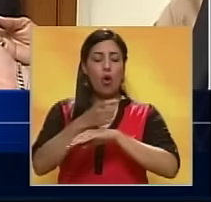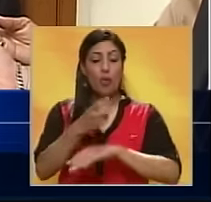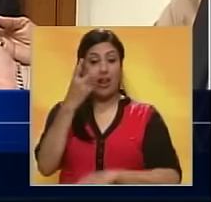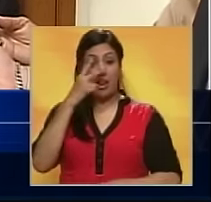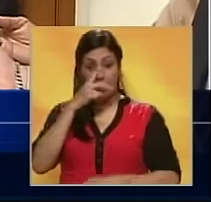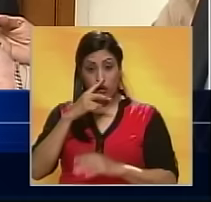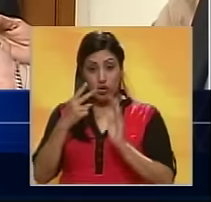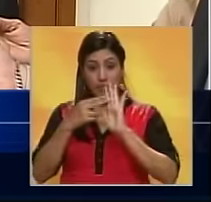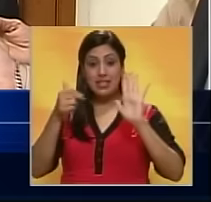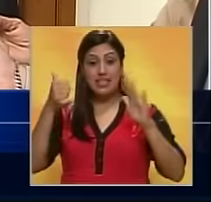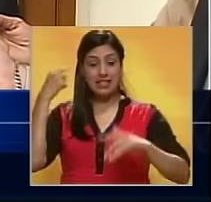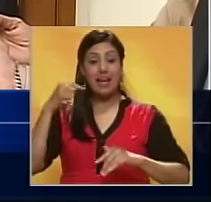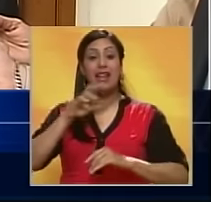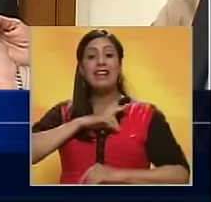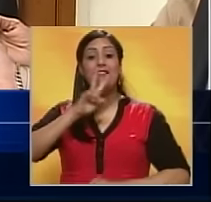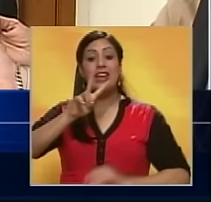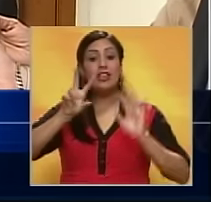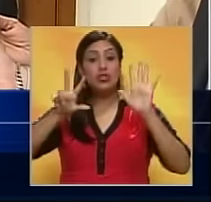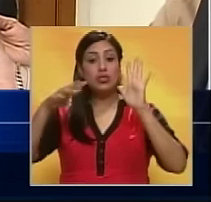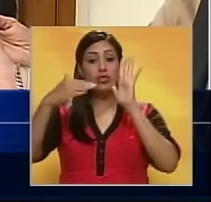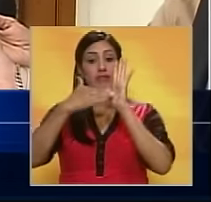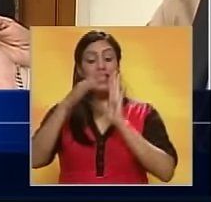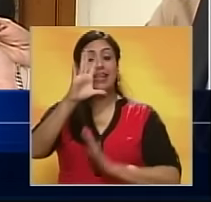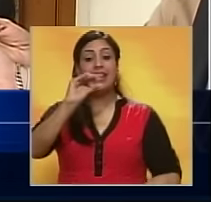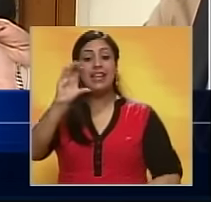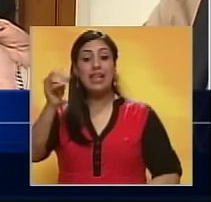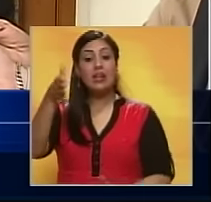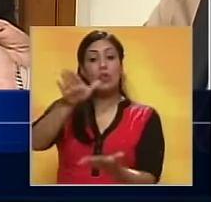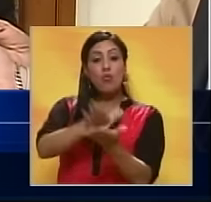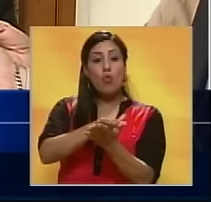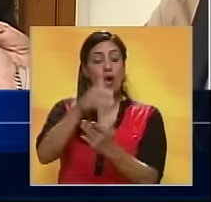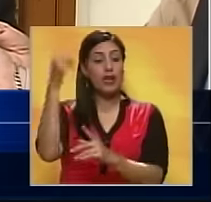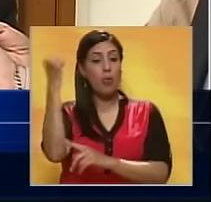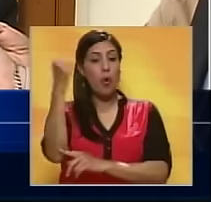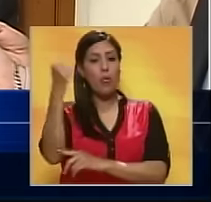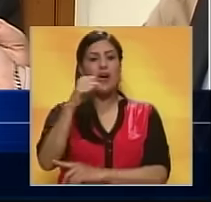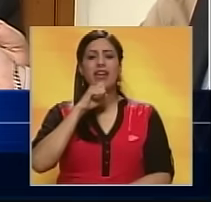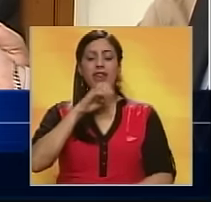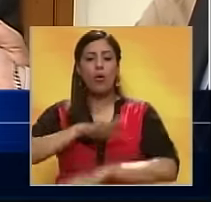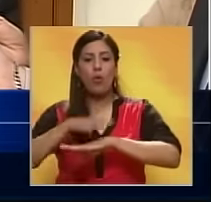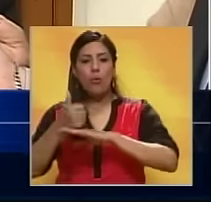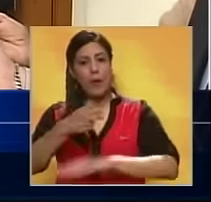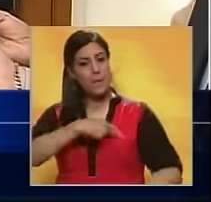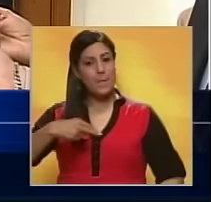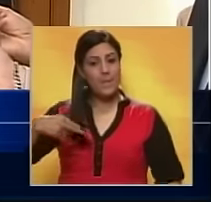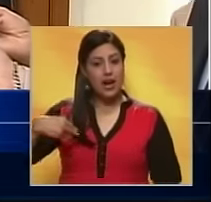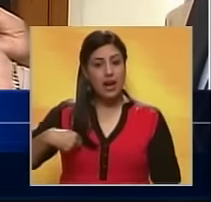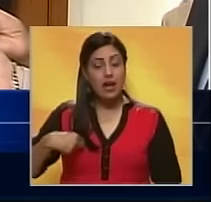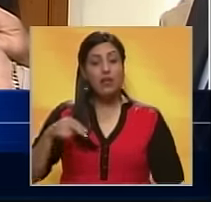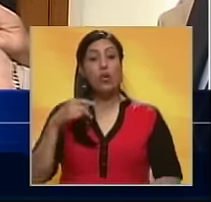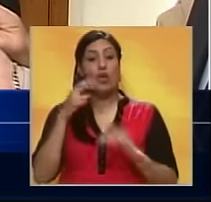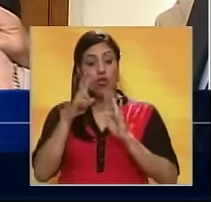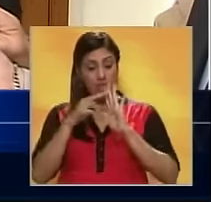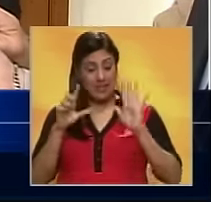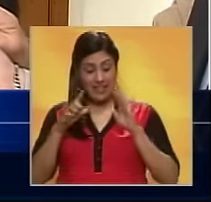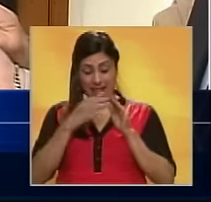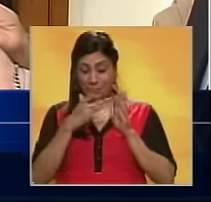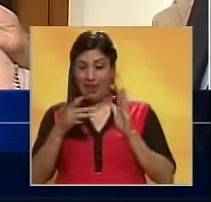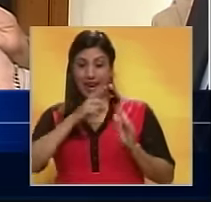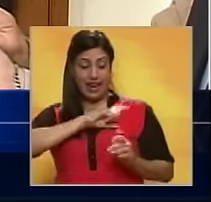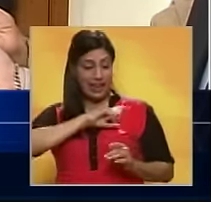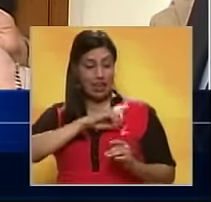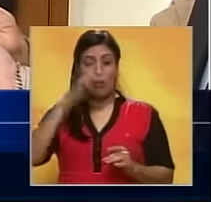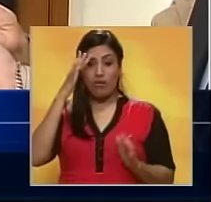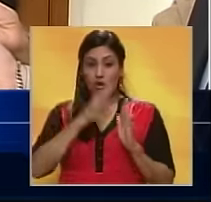fue un año en el cual cerramos con 28.500 muertes violentas a manos del AMPA. 2017, solo en enero y